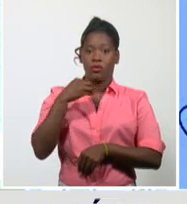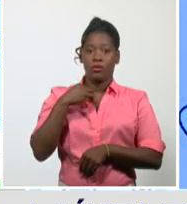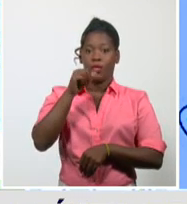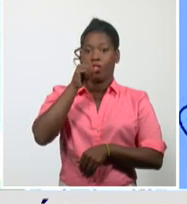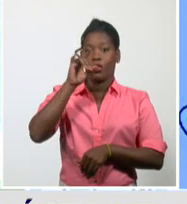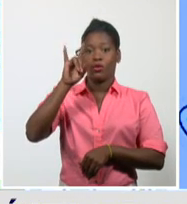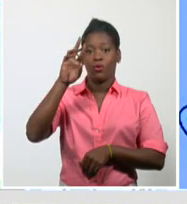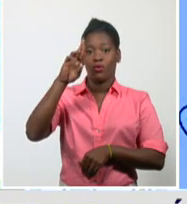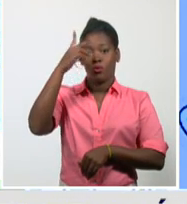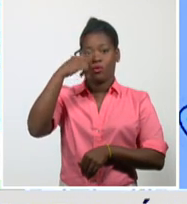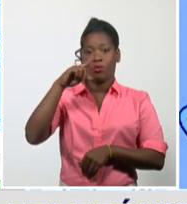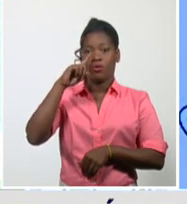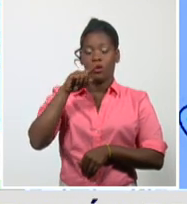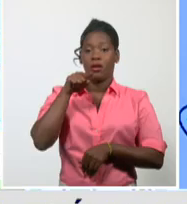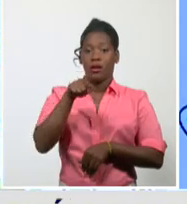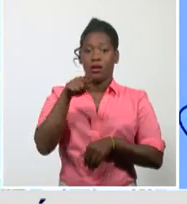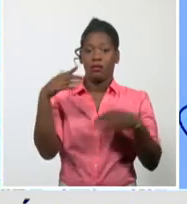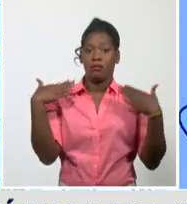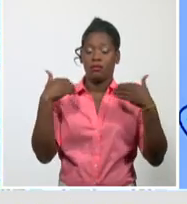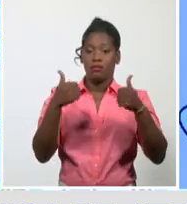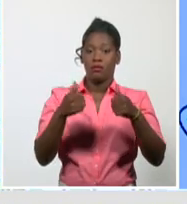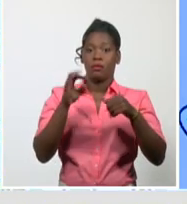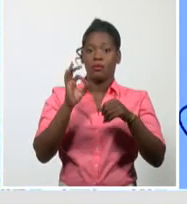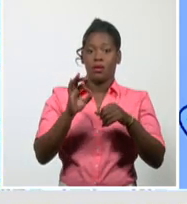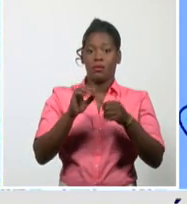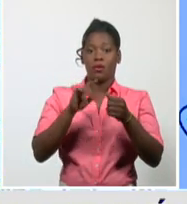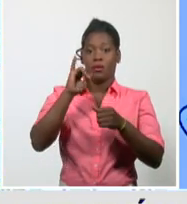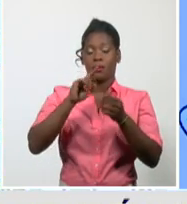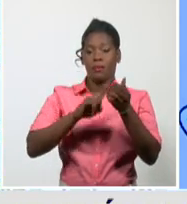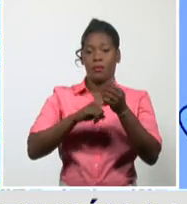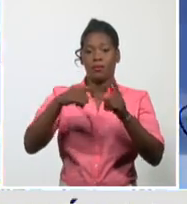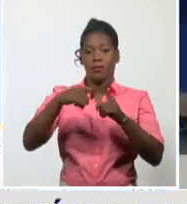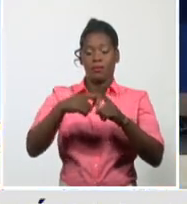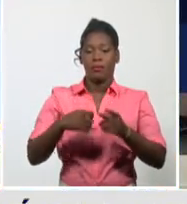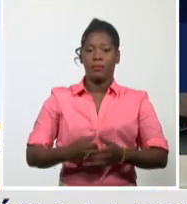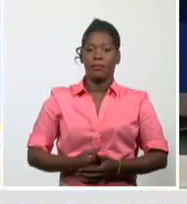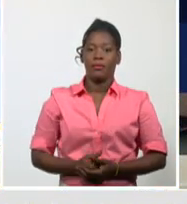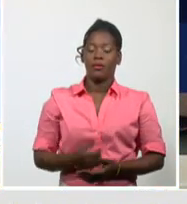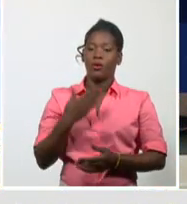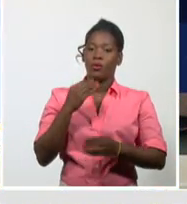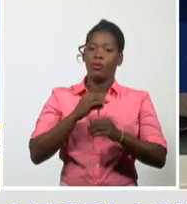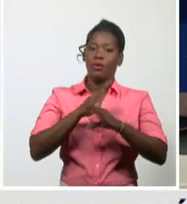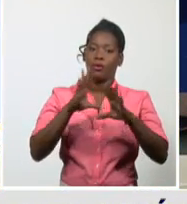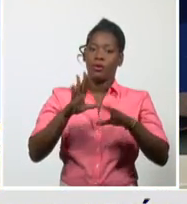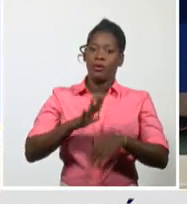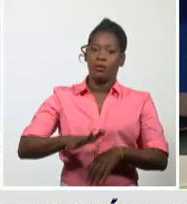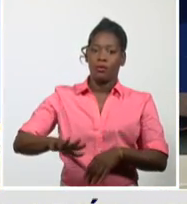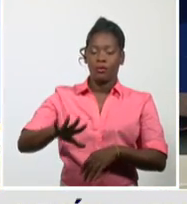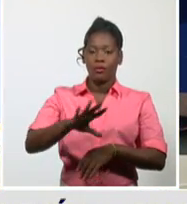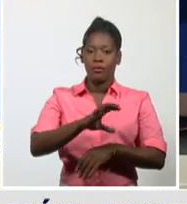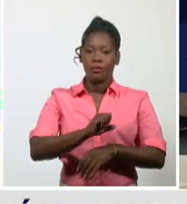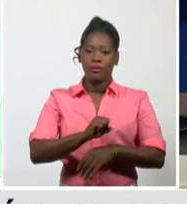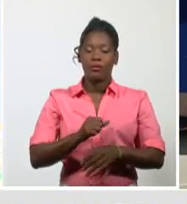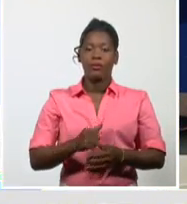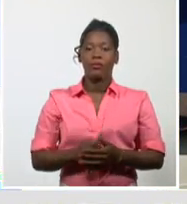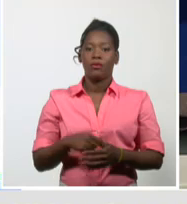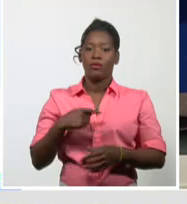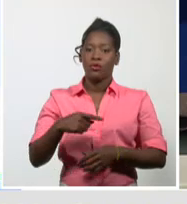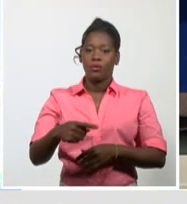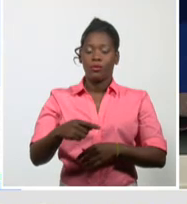nacional de epidemiología del MINSAP. Doctor, buenos días. A ustedes y a todos los que nos siguen todas las